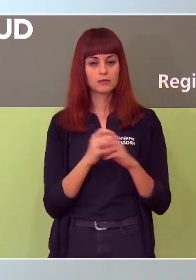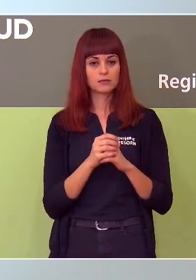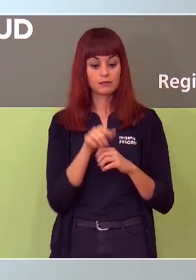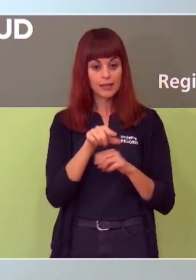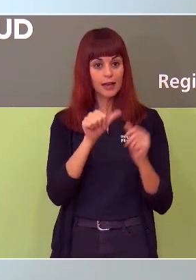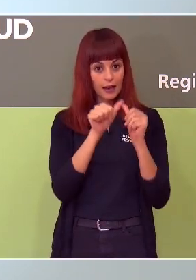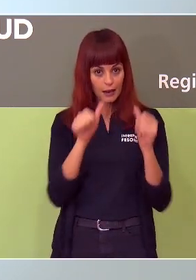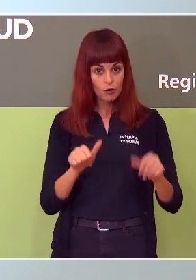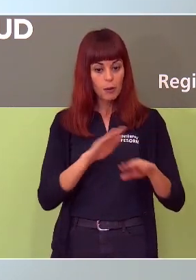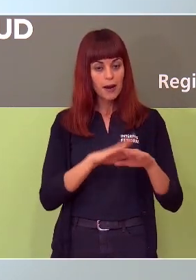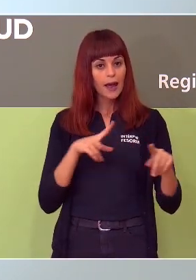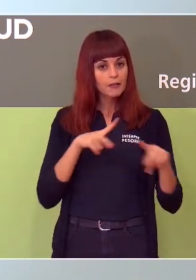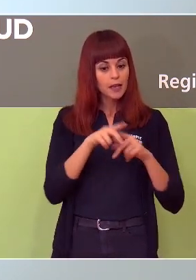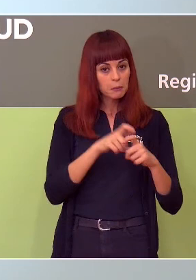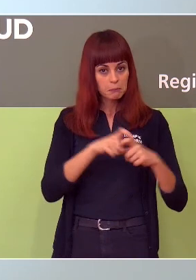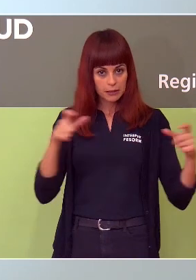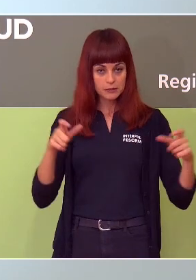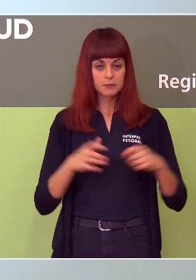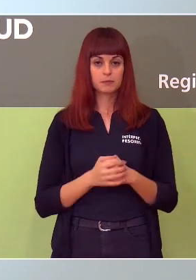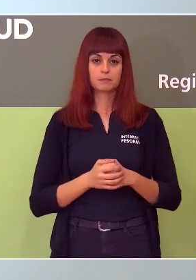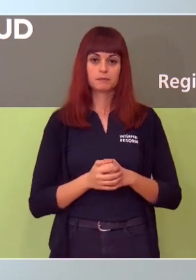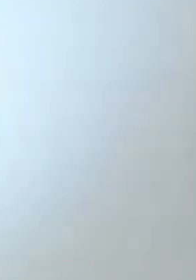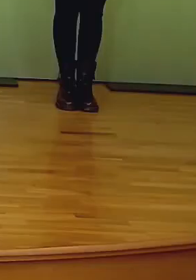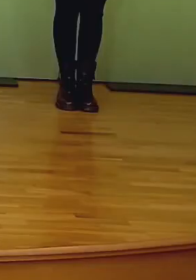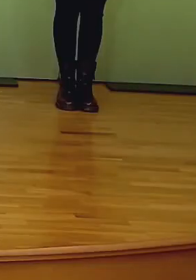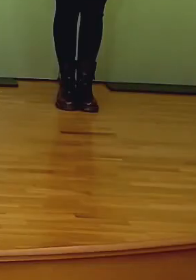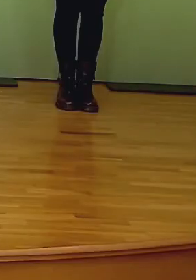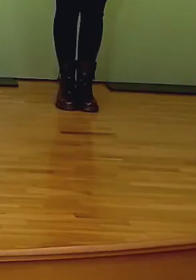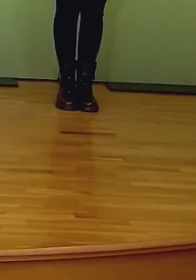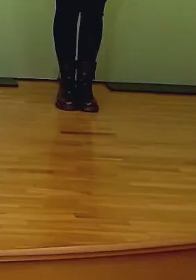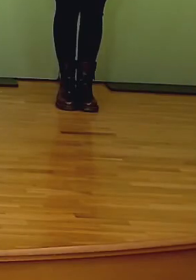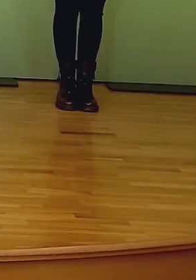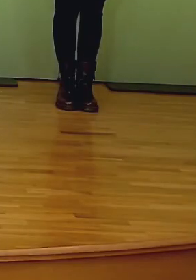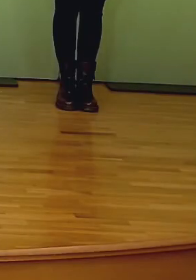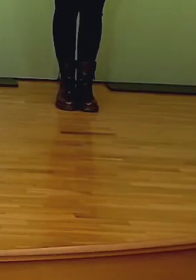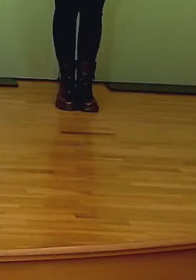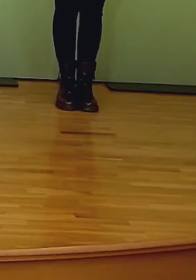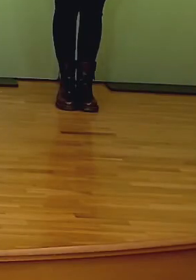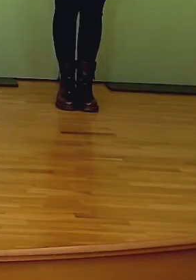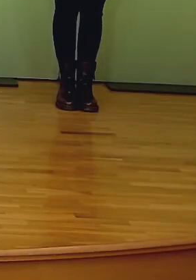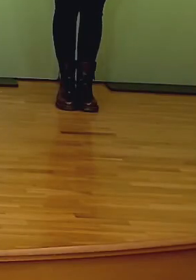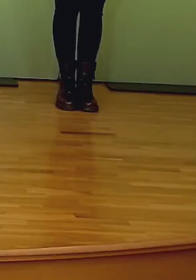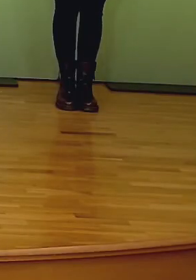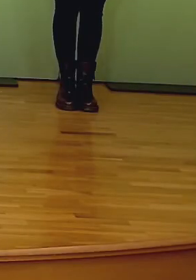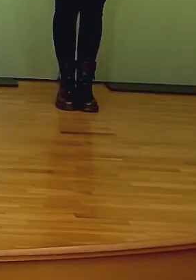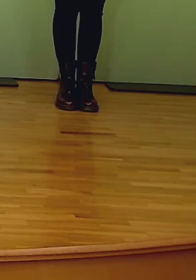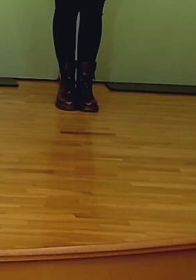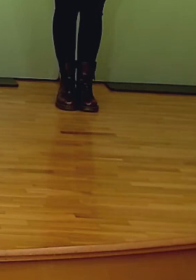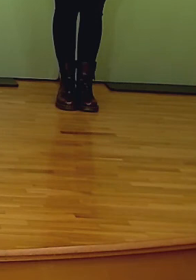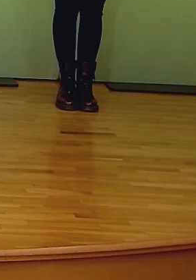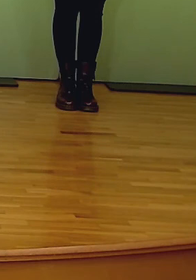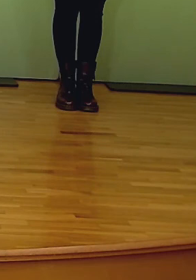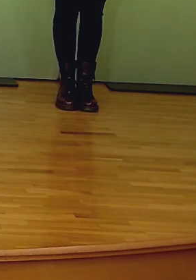que están evitando que aparezcan infecciones. Eso es lo que pienso. Desde Cartagena Diario, en la región de Murcia se están llevando a cabo estudios